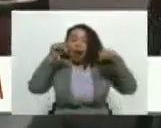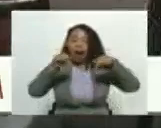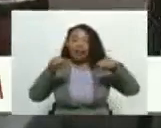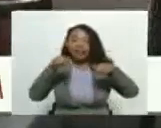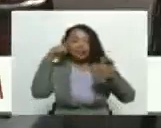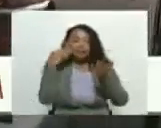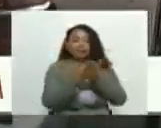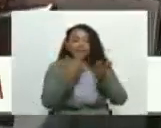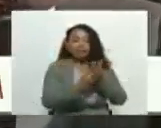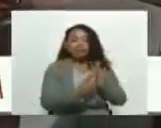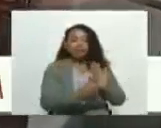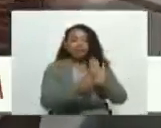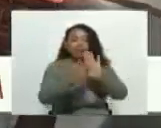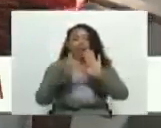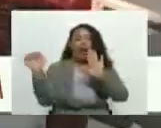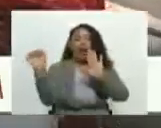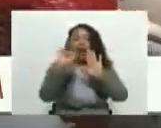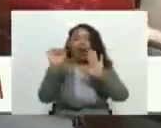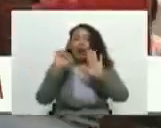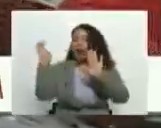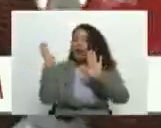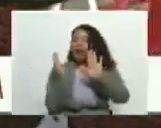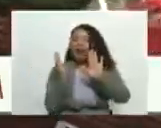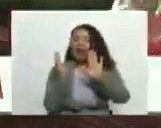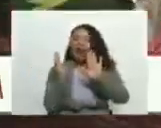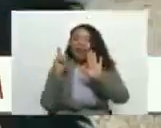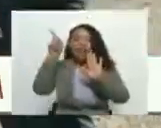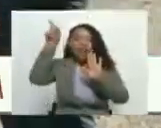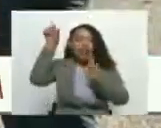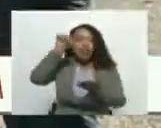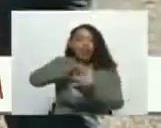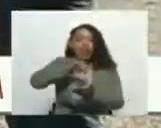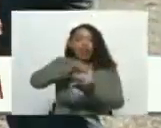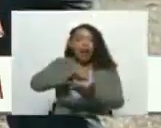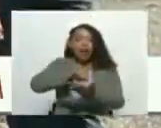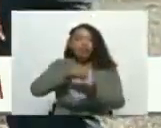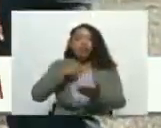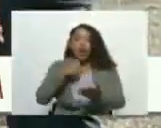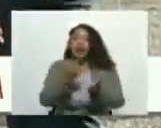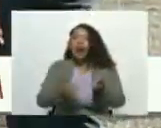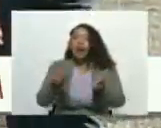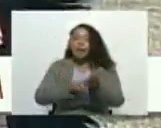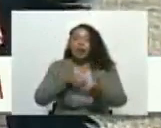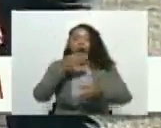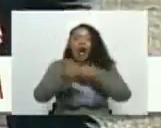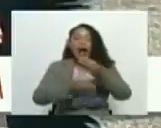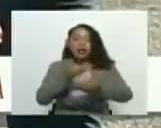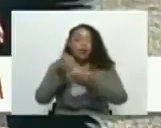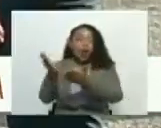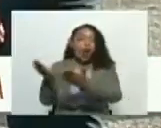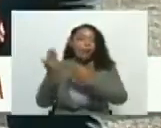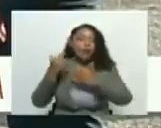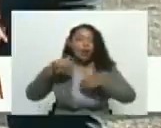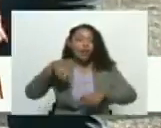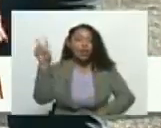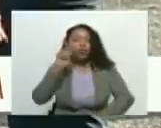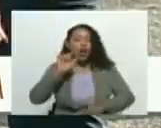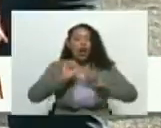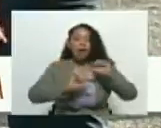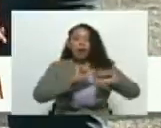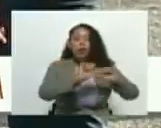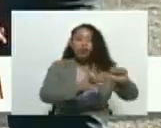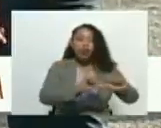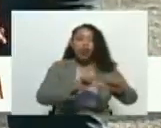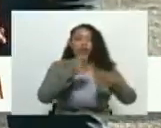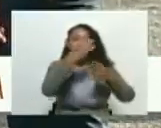muestra de los autos que vienen de la República Islámica de Irán. Repito, garantizando nosotros en Venezuela la producción de partes